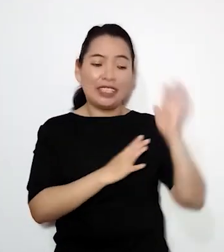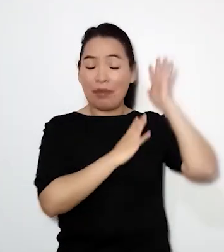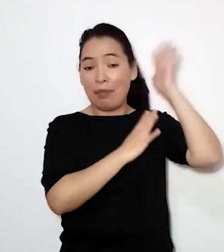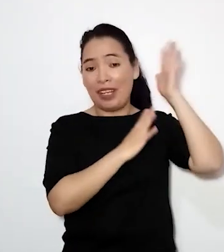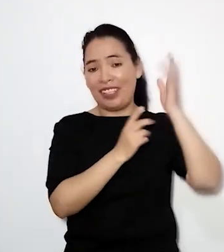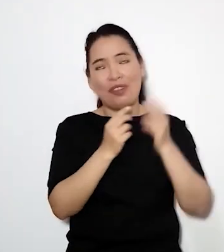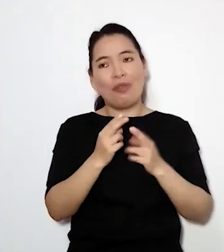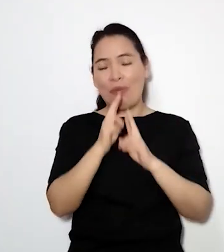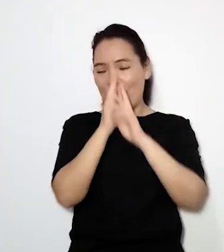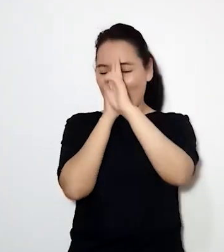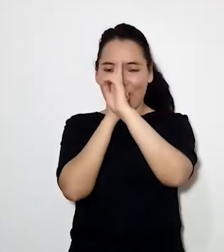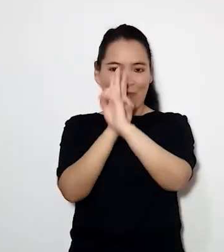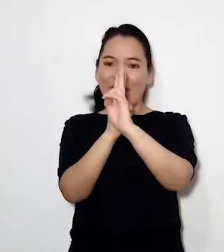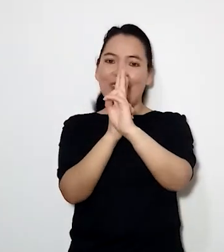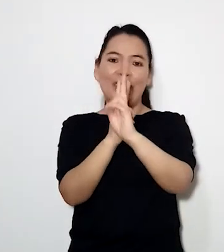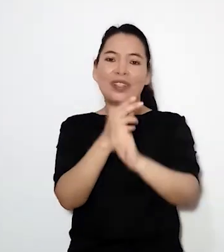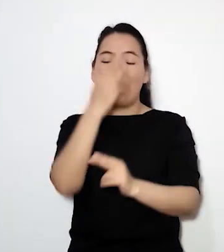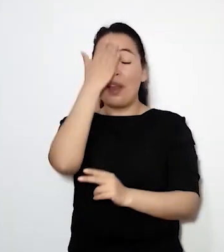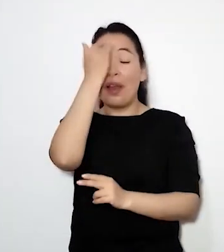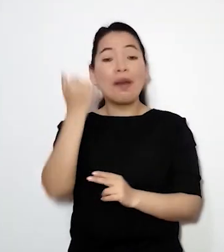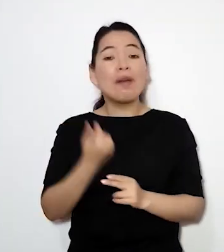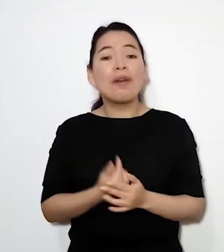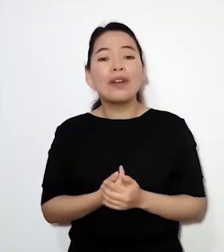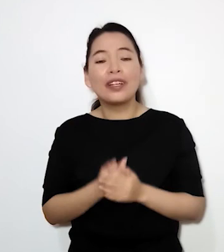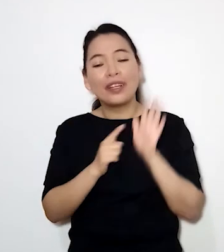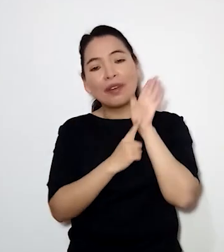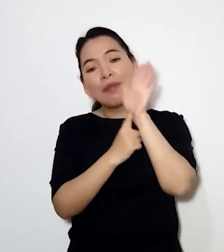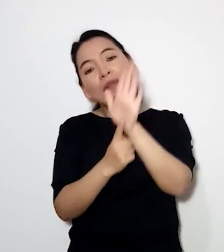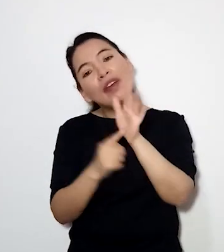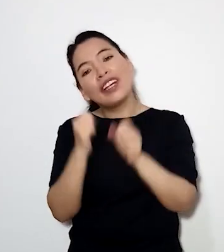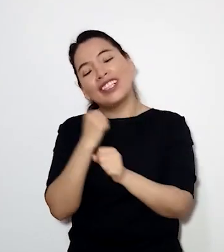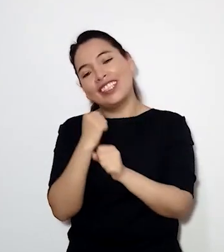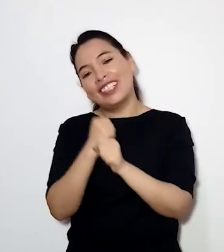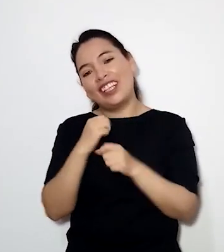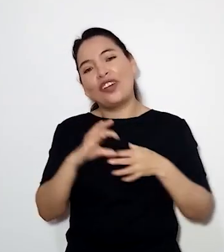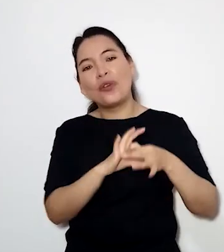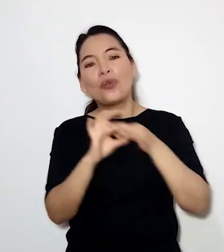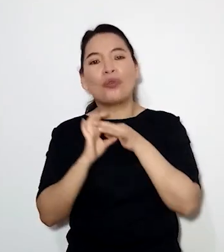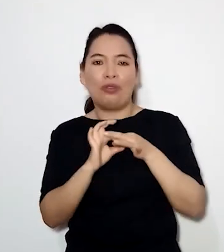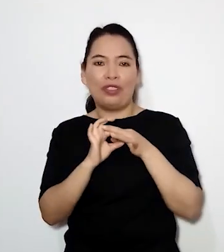también refleja nuestro trabajo colectivo, nuestro